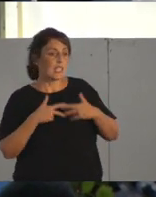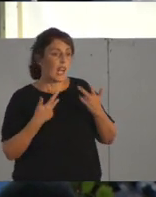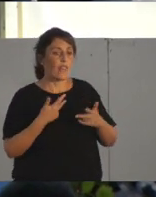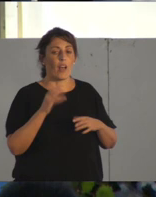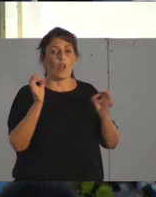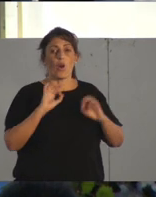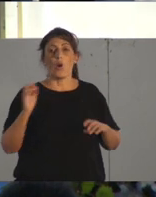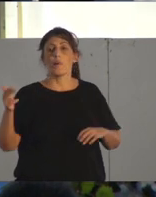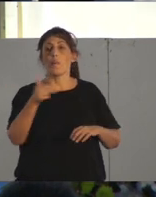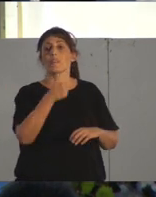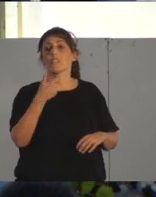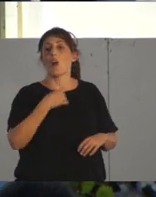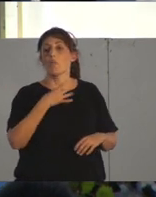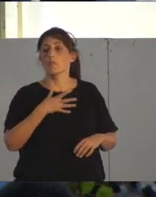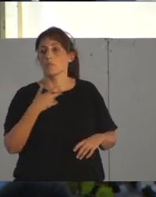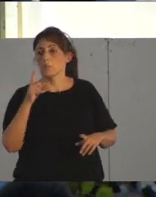con un pescado blando.